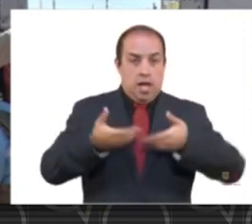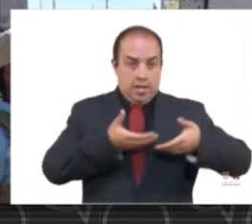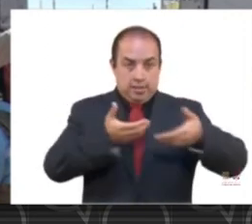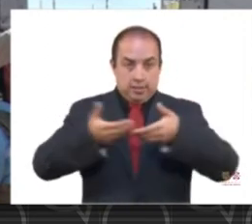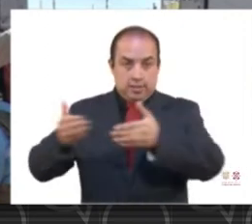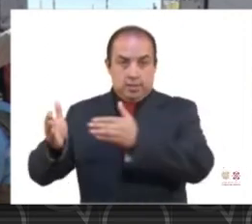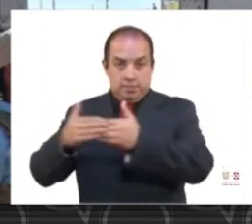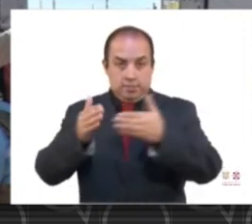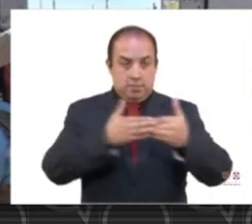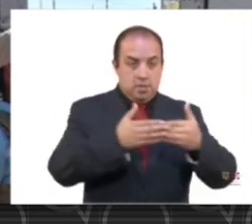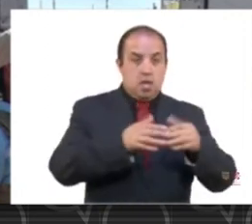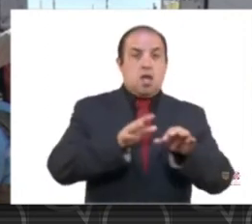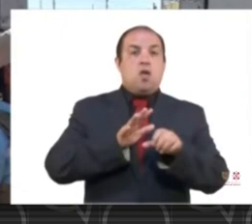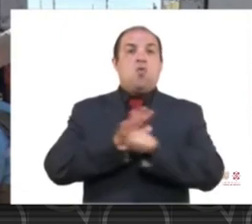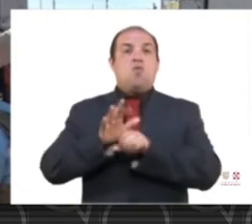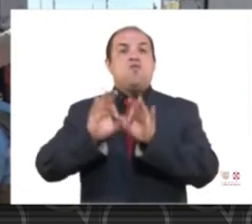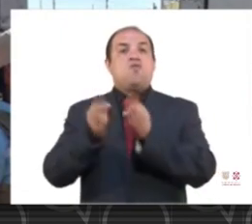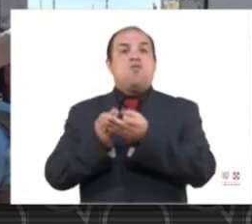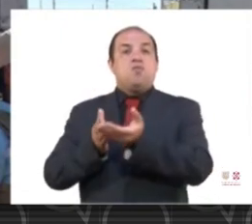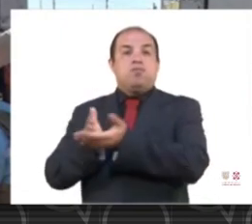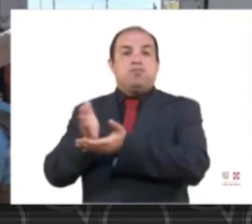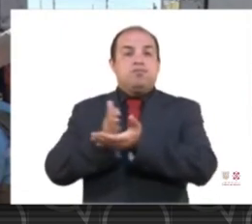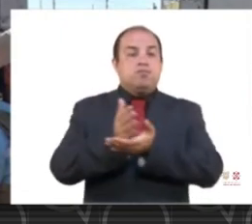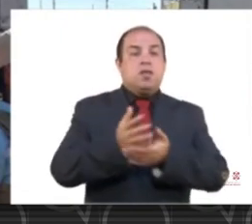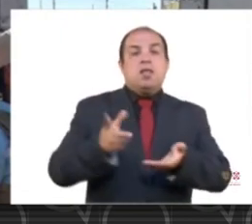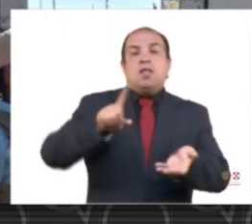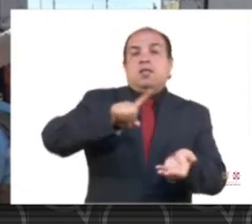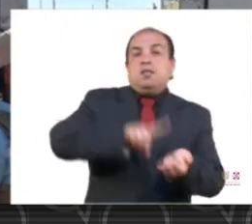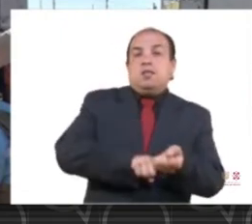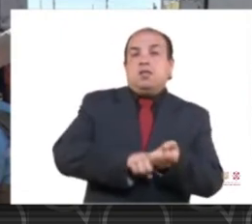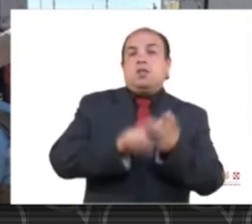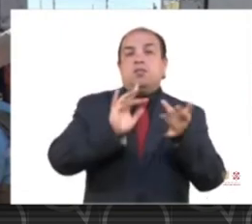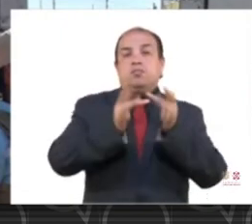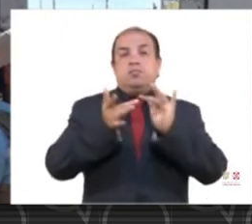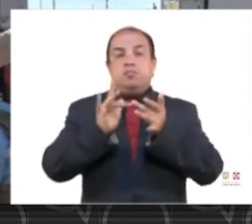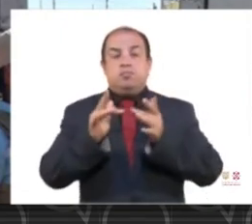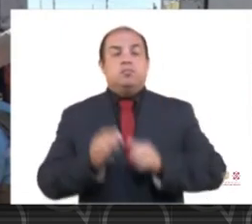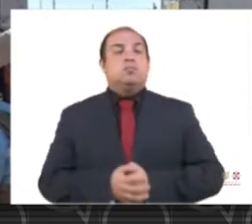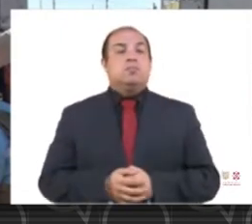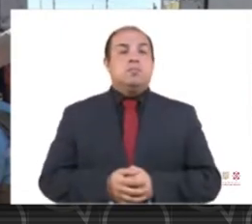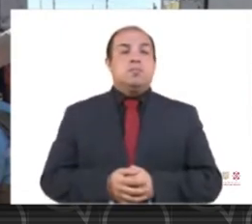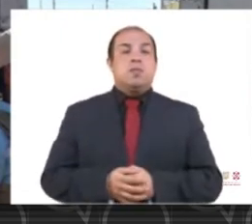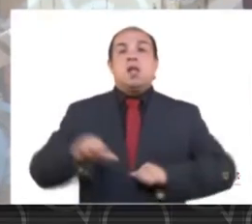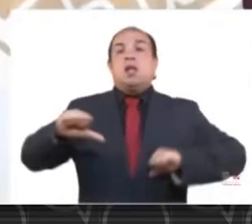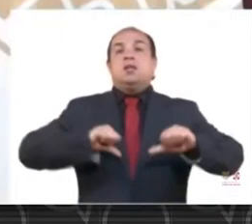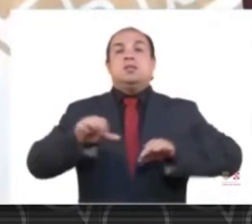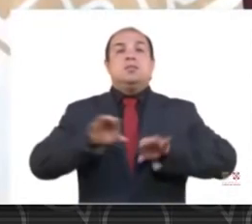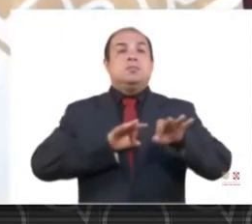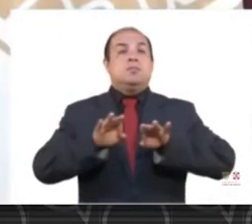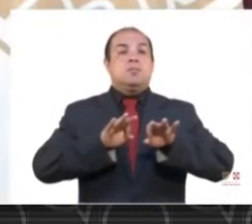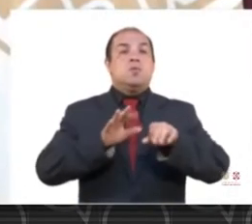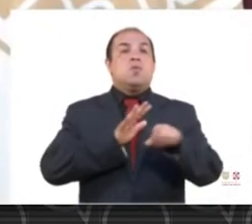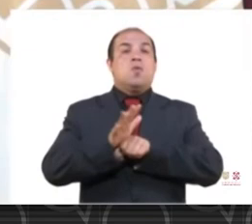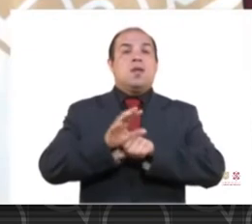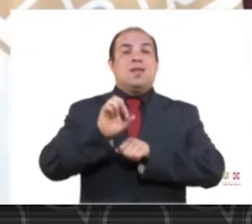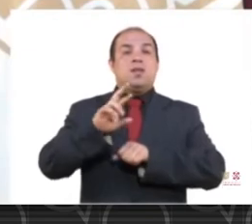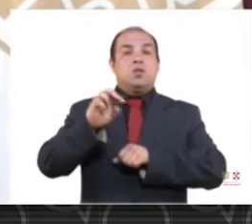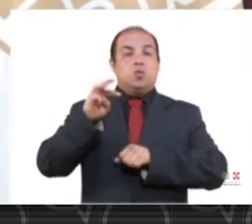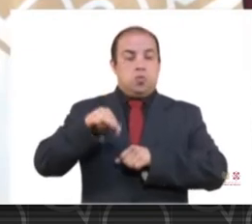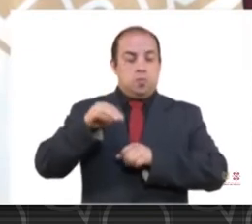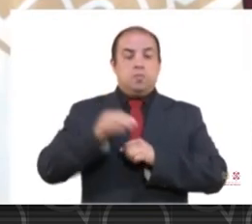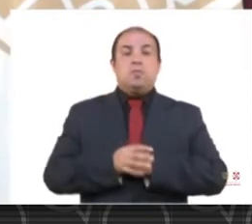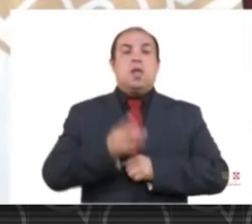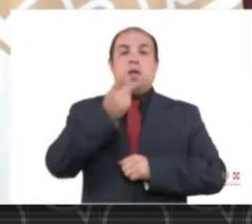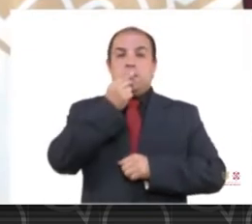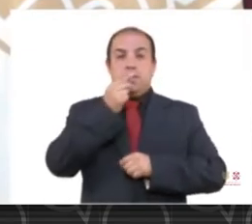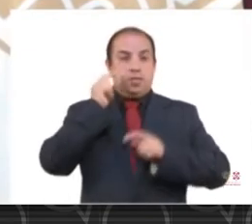las redes sociales del Centro de Orientación Vial. En estas acciones participó el personal del ERUM, la Policía